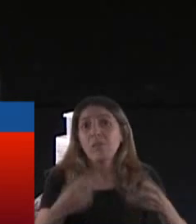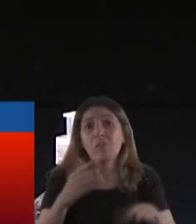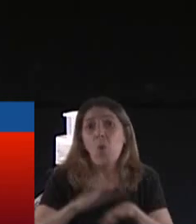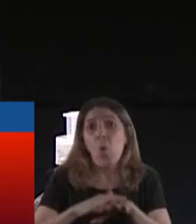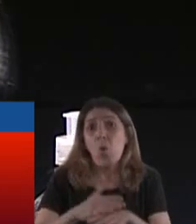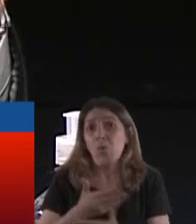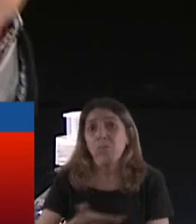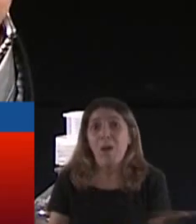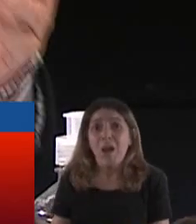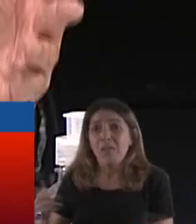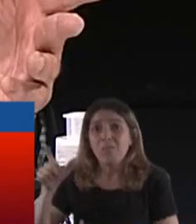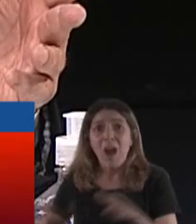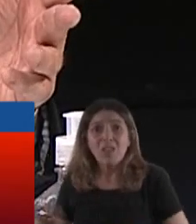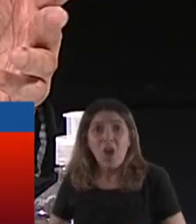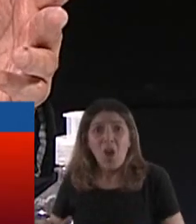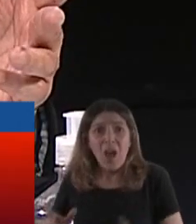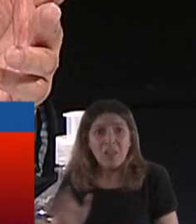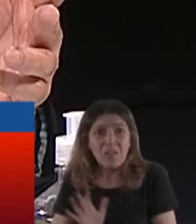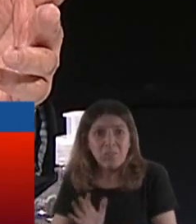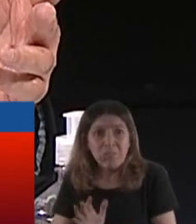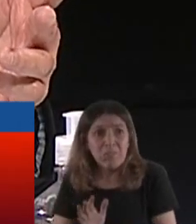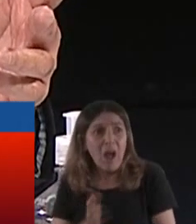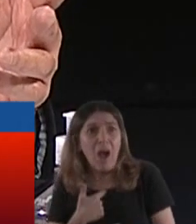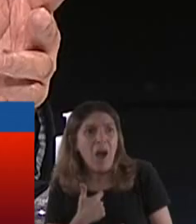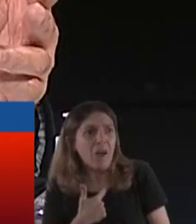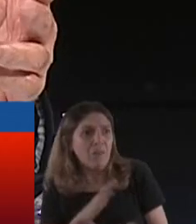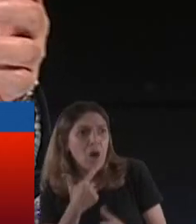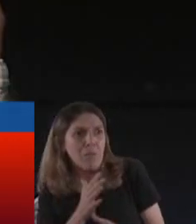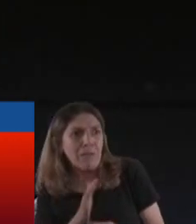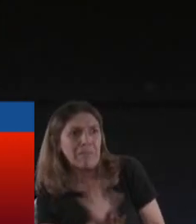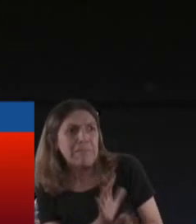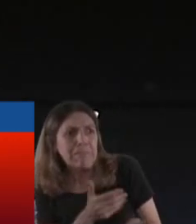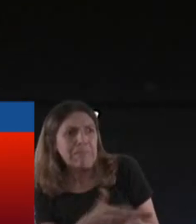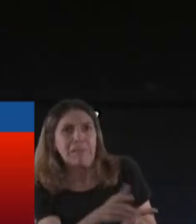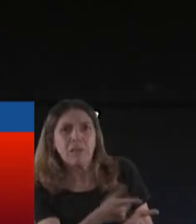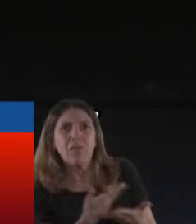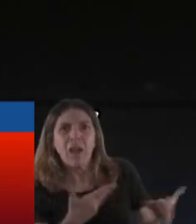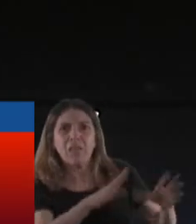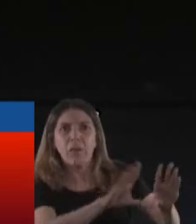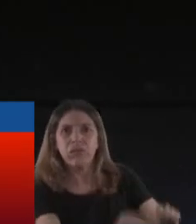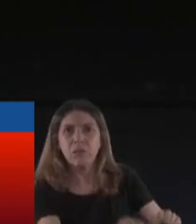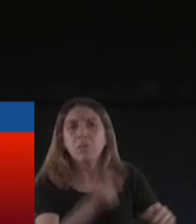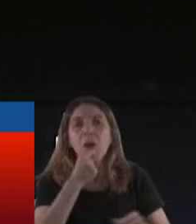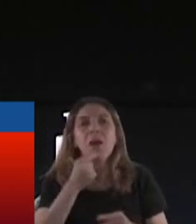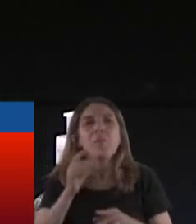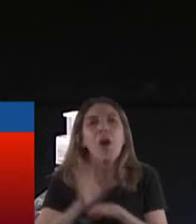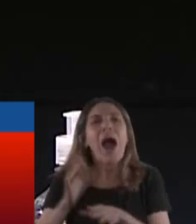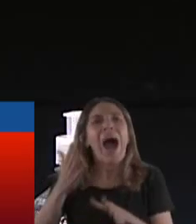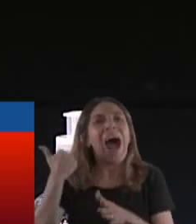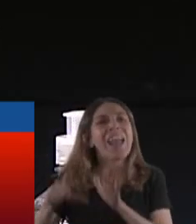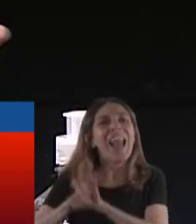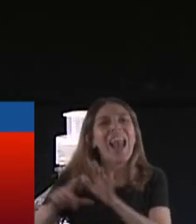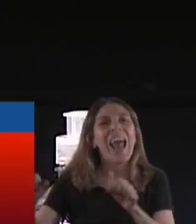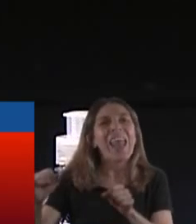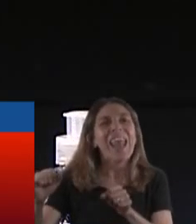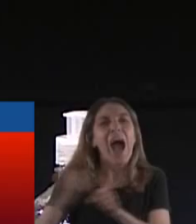estupidez humana uno le quite la felicidad al otro, ¿no? Yo me acuerdo cuando se aprobó el matrimonio igualitario, cuánta